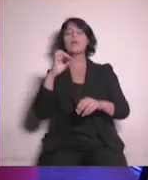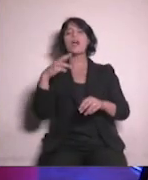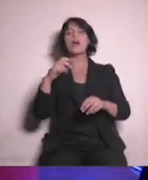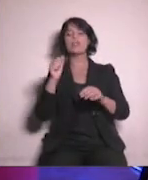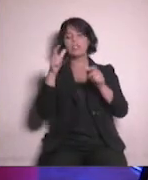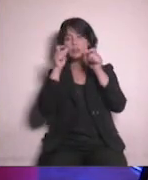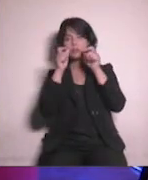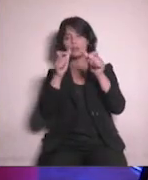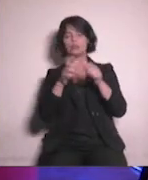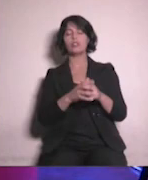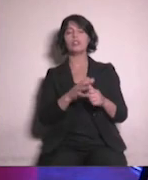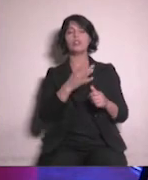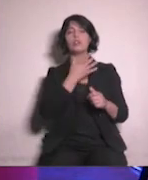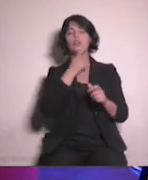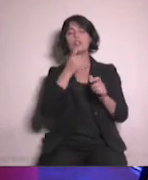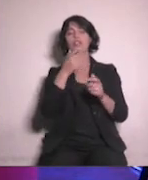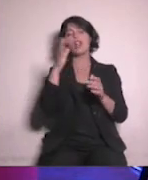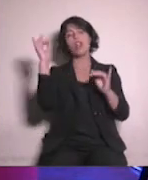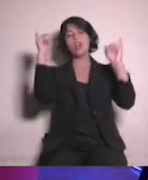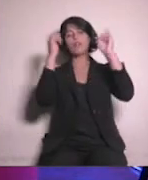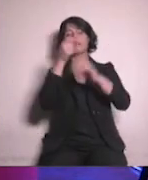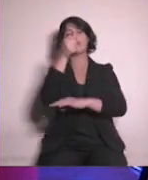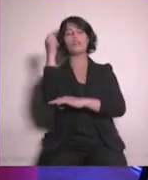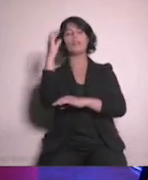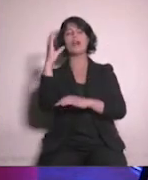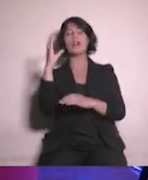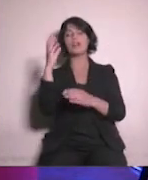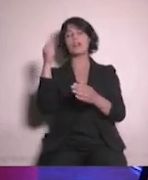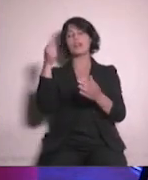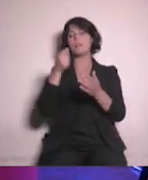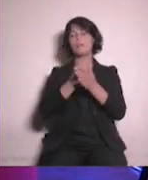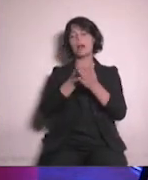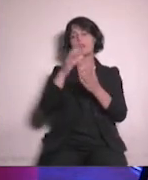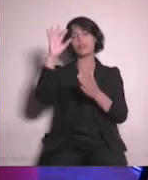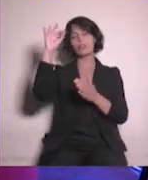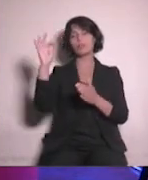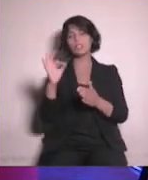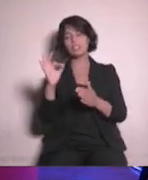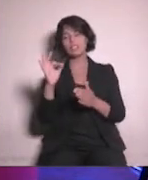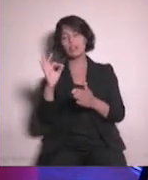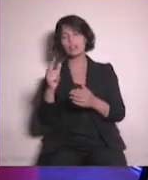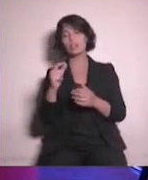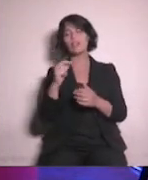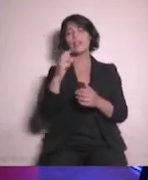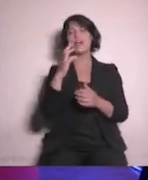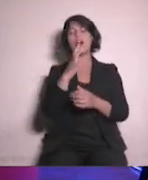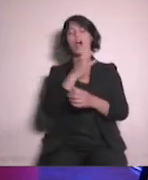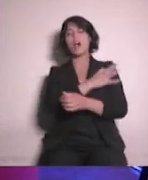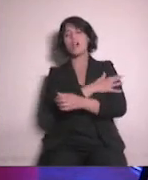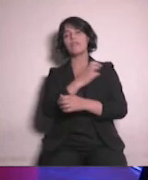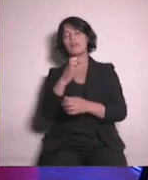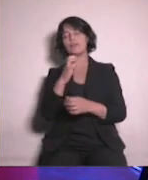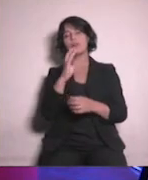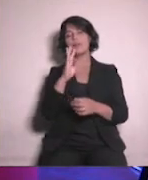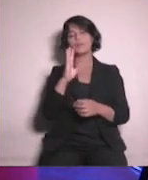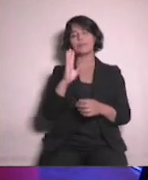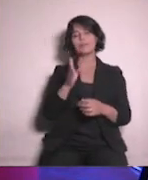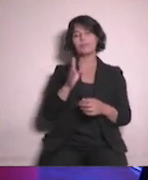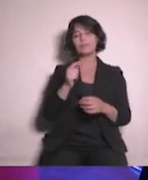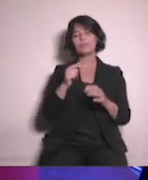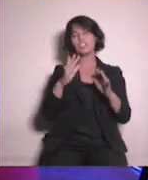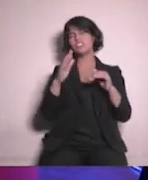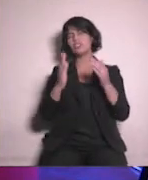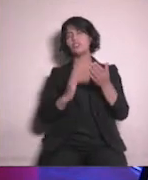afiliado, porque la manera de cobrar las comisiones es un porcentaje del sueldo, no de la cotización. Y por lo tanto, si subíamos del